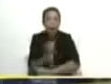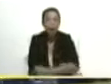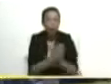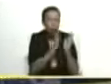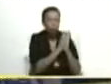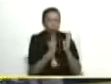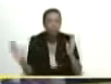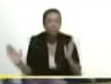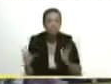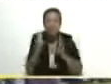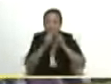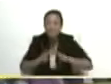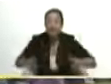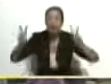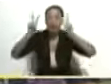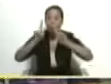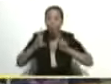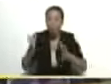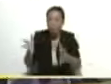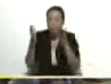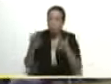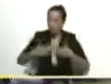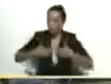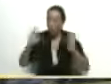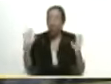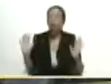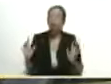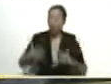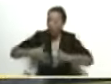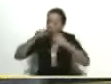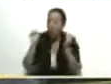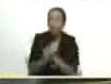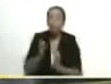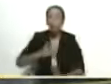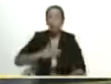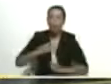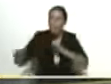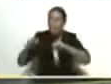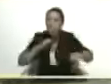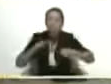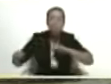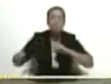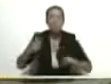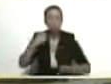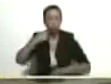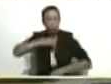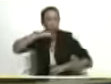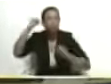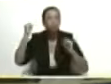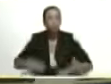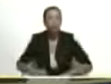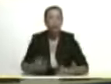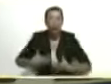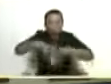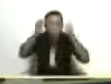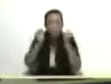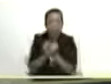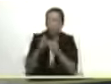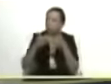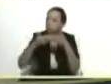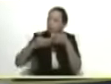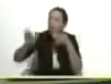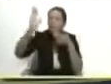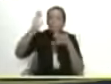enérgico, de valores, dispuesto a la lucha, a la movilización y al combate permanente.